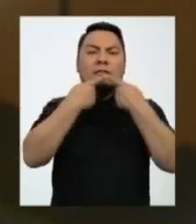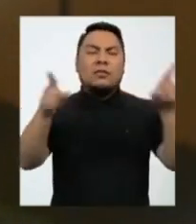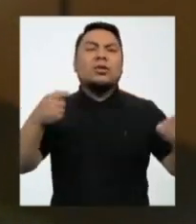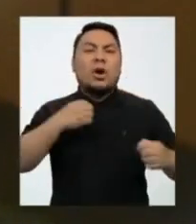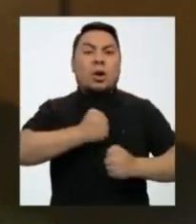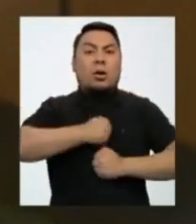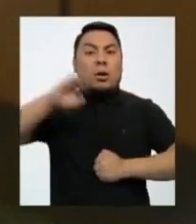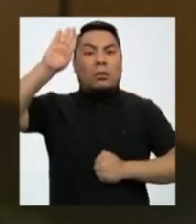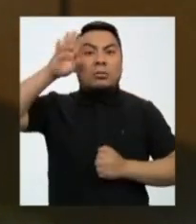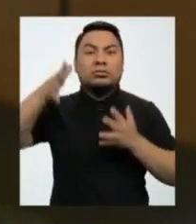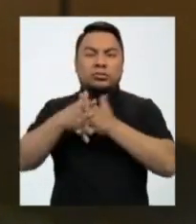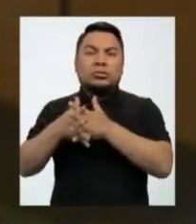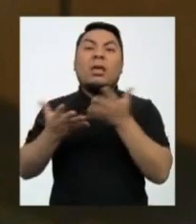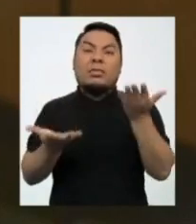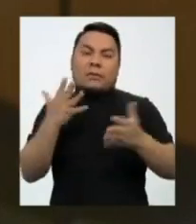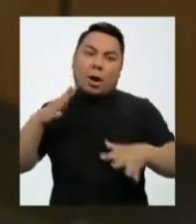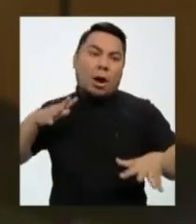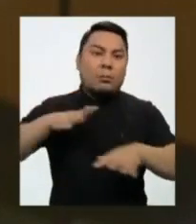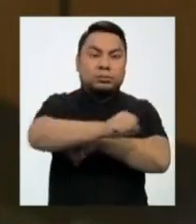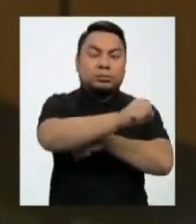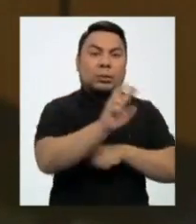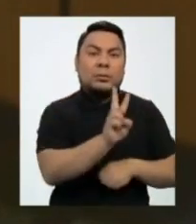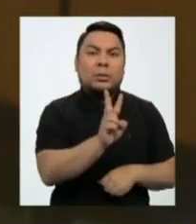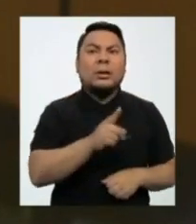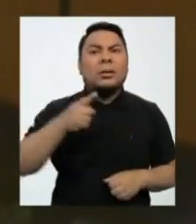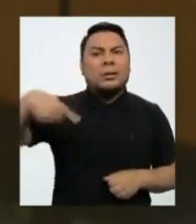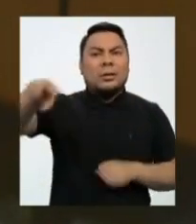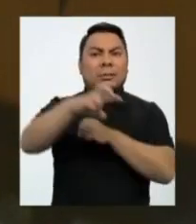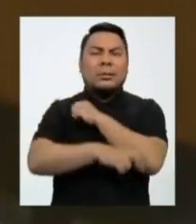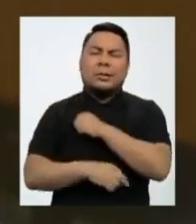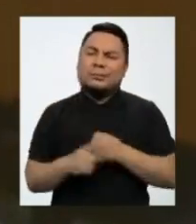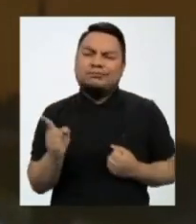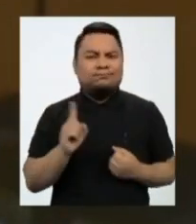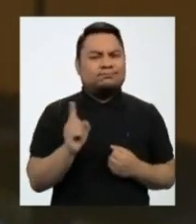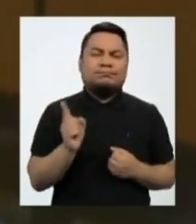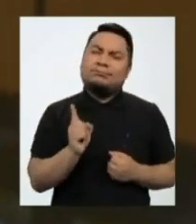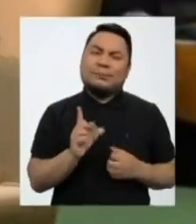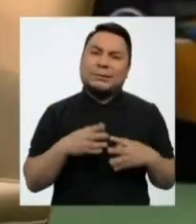derrocamiento del régimen chavista. Esta propuesta fue rechazada por el mandatario peruano.